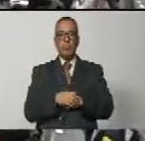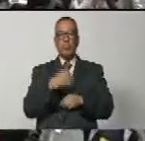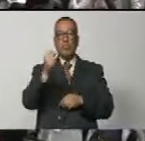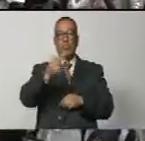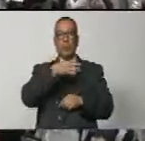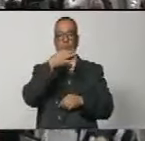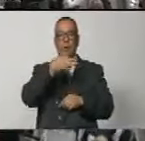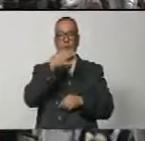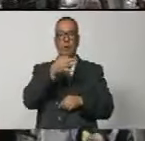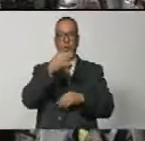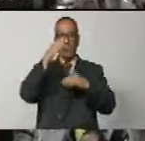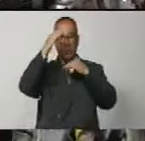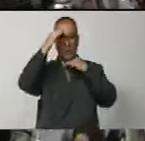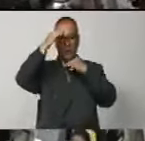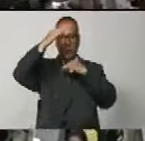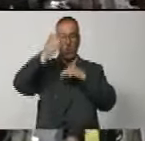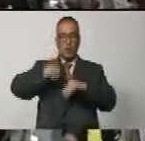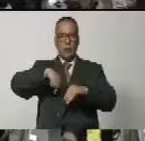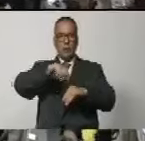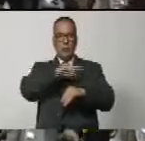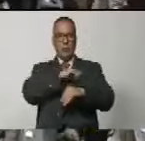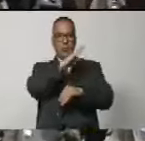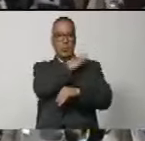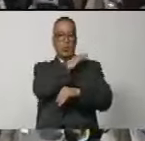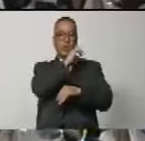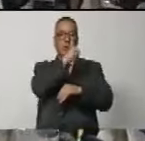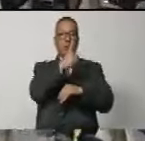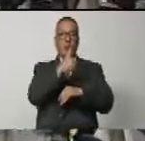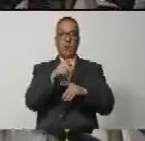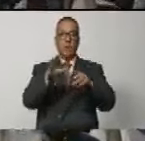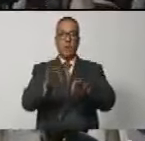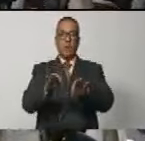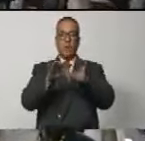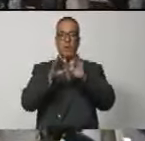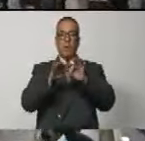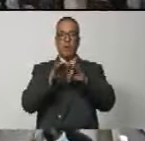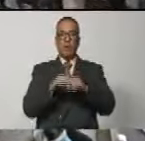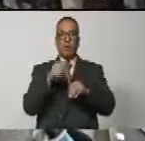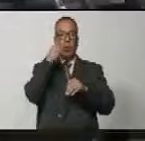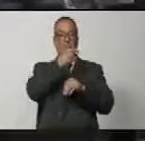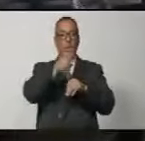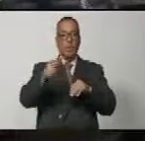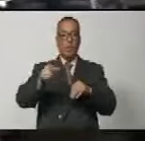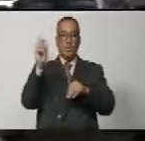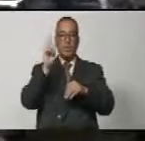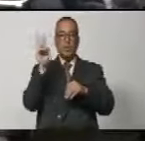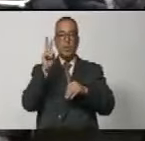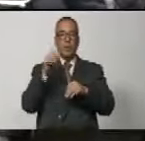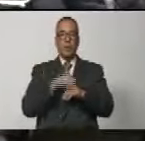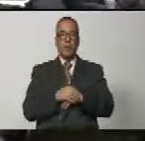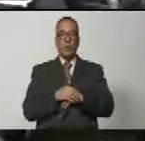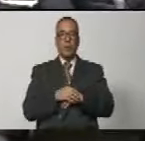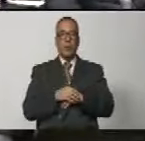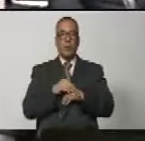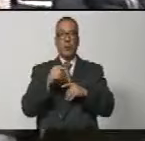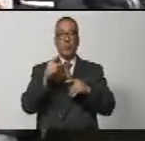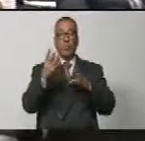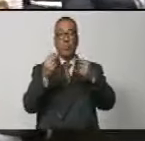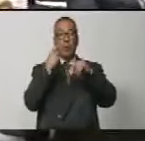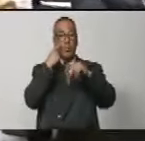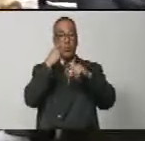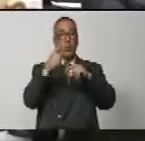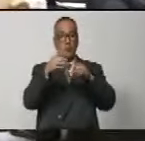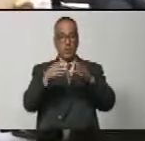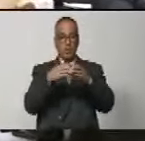Buenas tardes. Saludar a nuestra junta directiva, pero en especial al pueblo de Venezuela, que está muy pendiente de